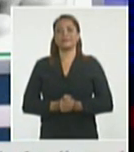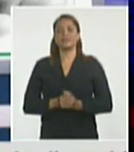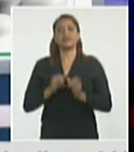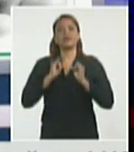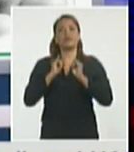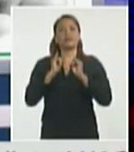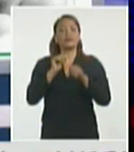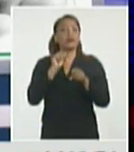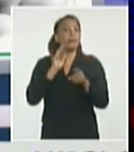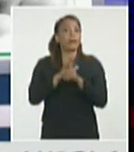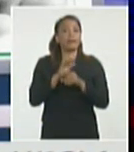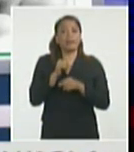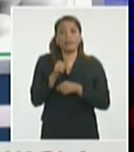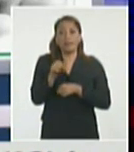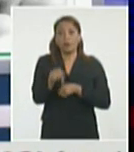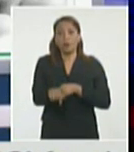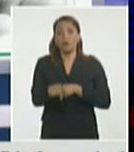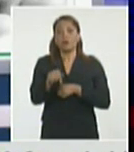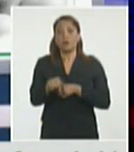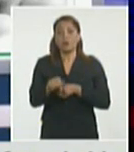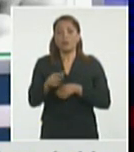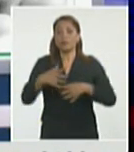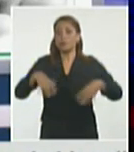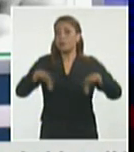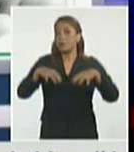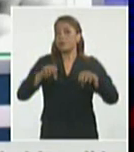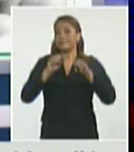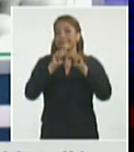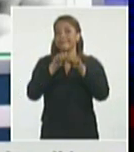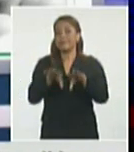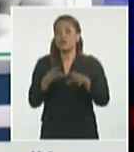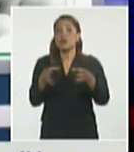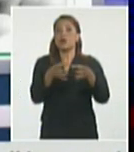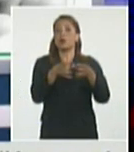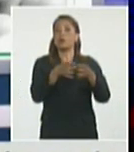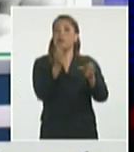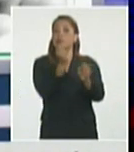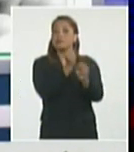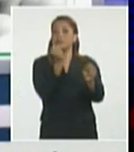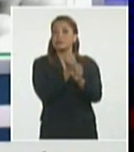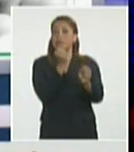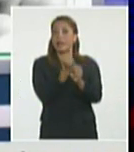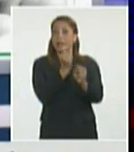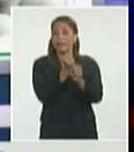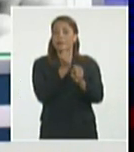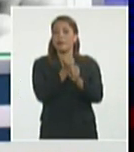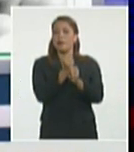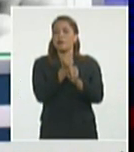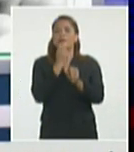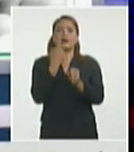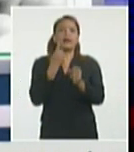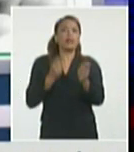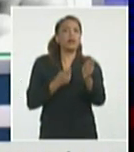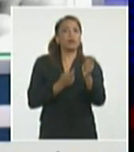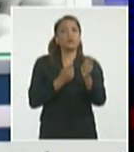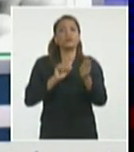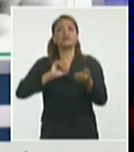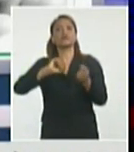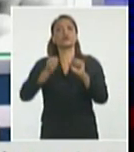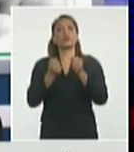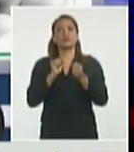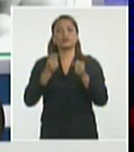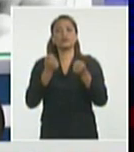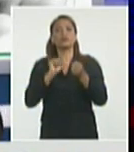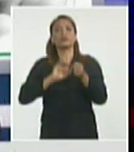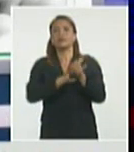a partir del nuevo escenario epidemiológico del país, el Grupo Temporal de Trabajo para el Enfrentamiento y Control de la